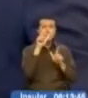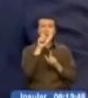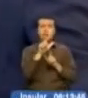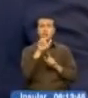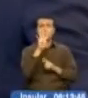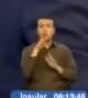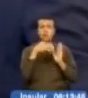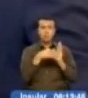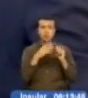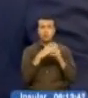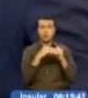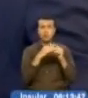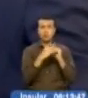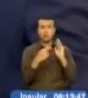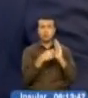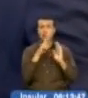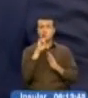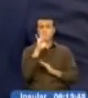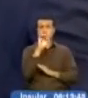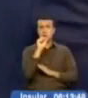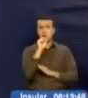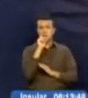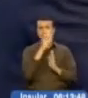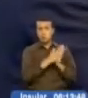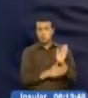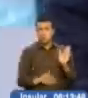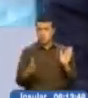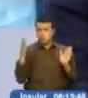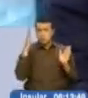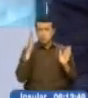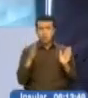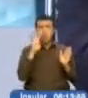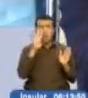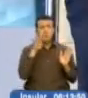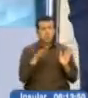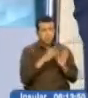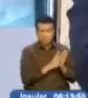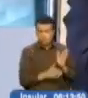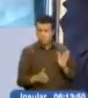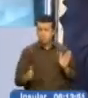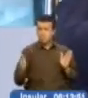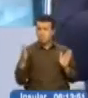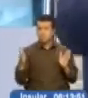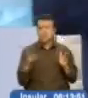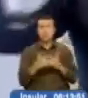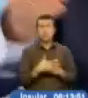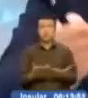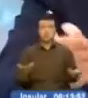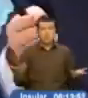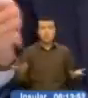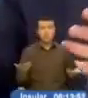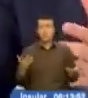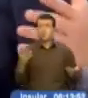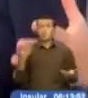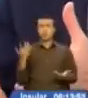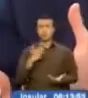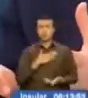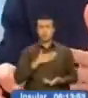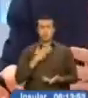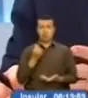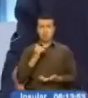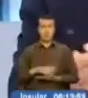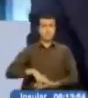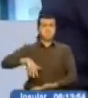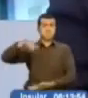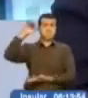mucho $4,000 de impuesto a la renta en un ejercicio fiscal o en varios ejercicios fiscales y sabemos que tienen una acumulación patrimonial